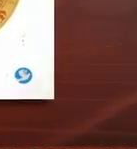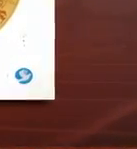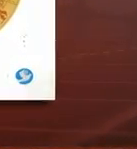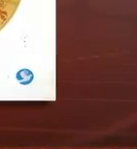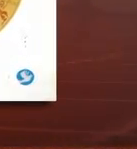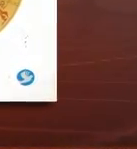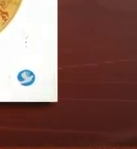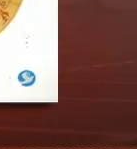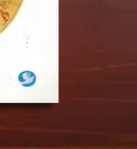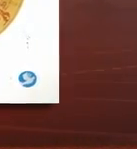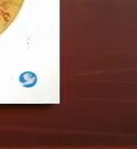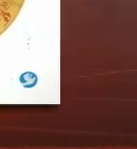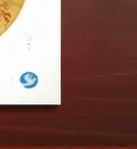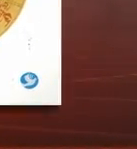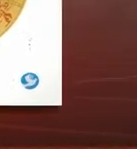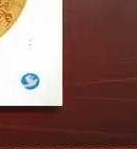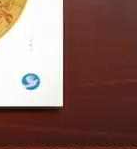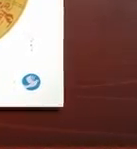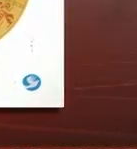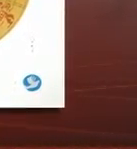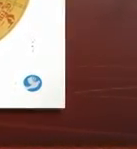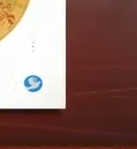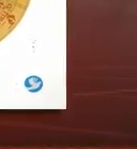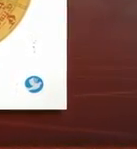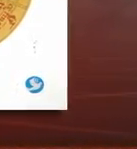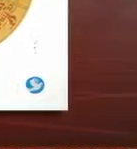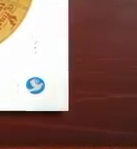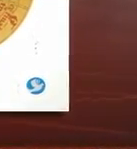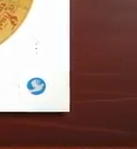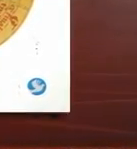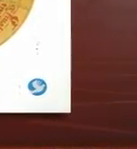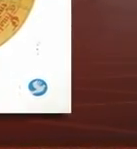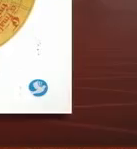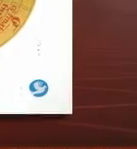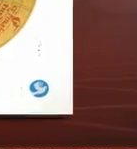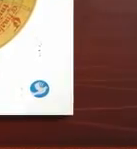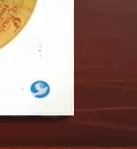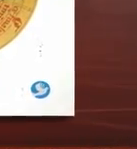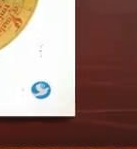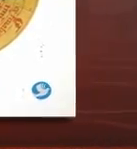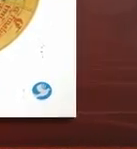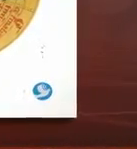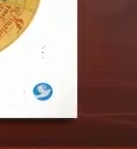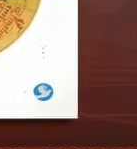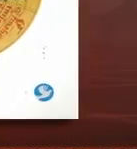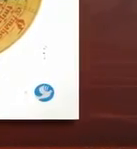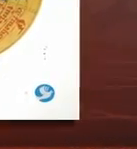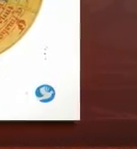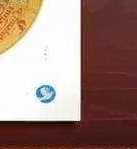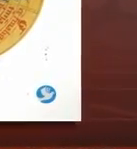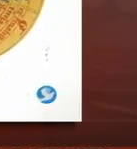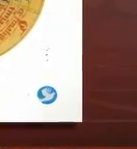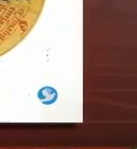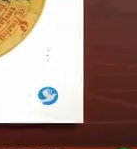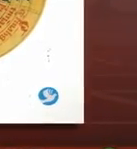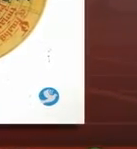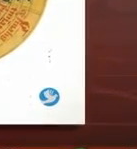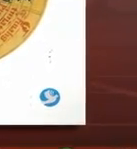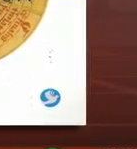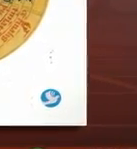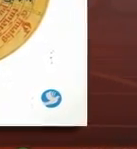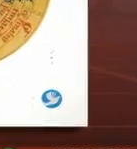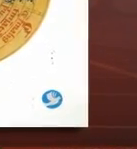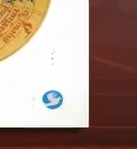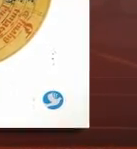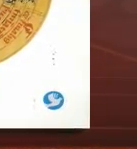libro ¿De dónde salió el Eneagrama? De Fátima Fernández, cortesía de Editorial Pax,